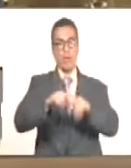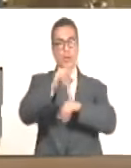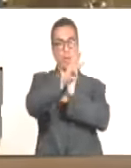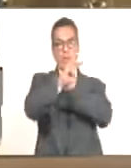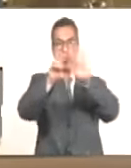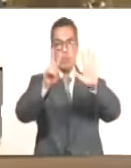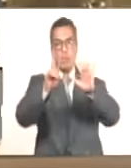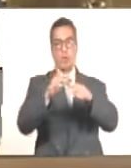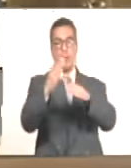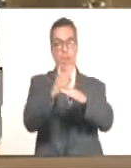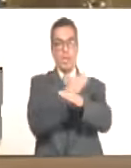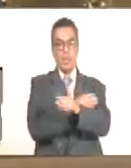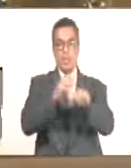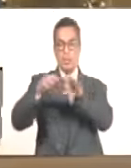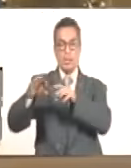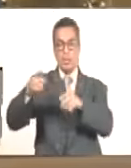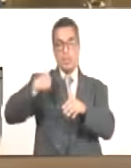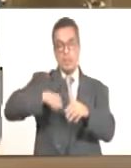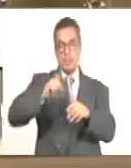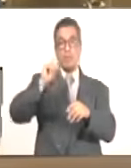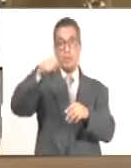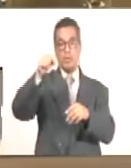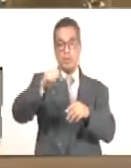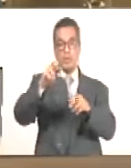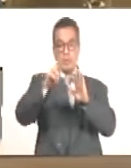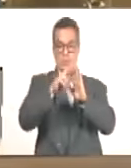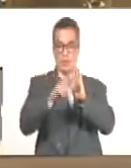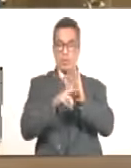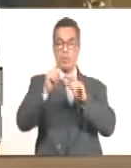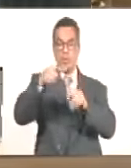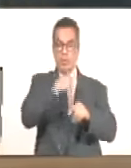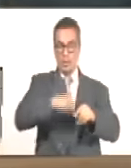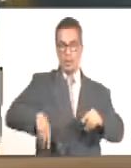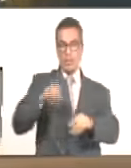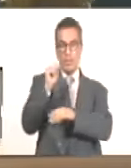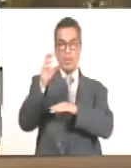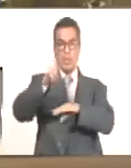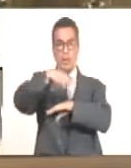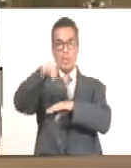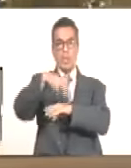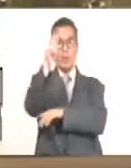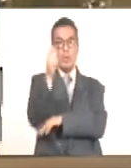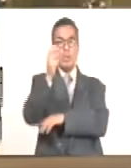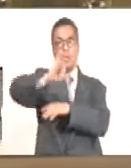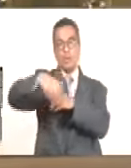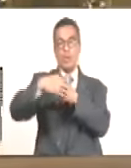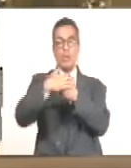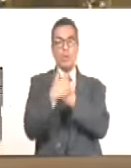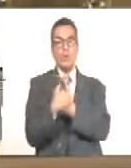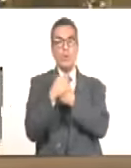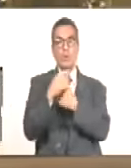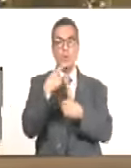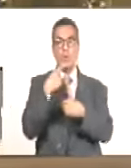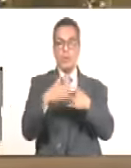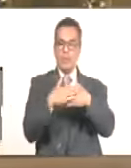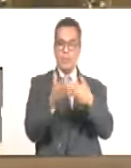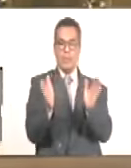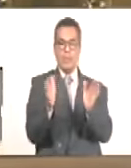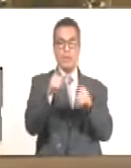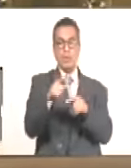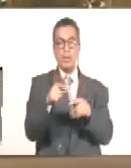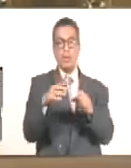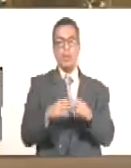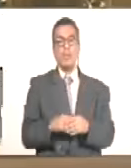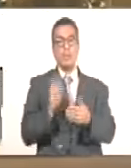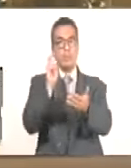48. Previo anuncio de Secretaría de la existencia del quórum reglamentario, el presidente de la Asamblea Nacional, diputado Jorge Rodríguez Gómez, declaró abierta la sesión